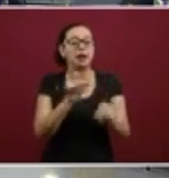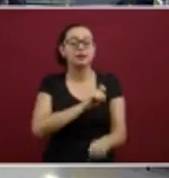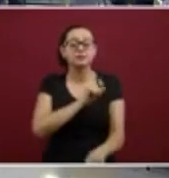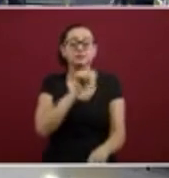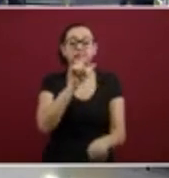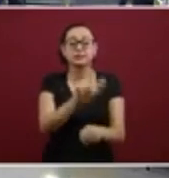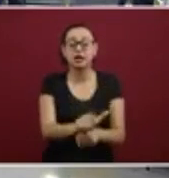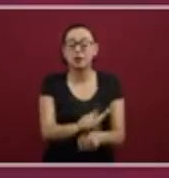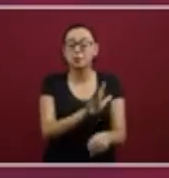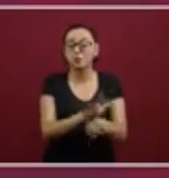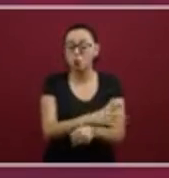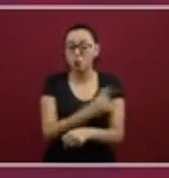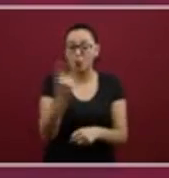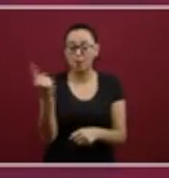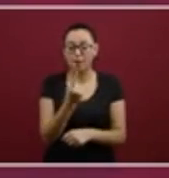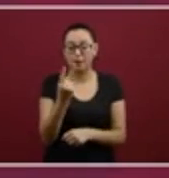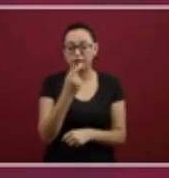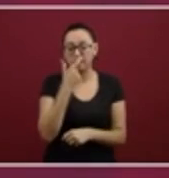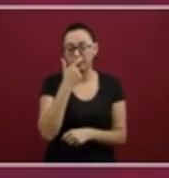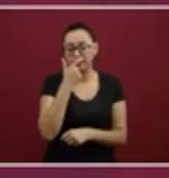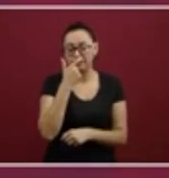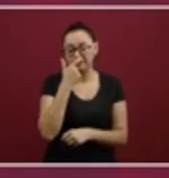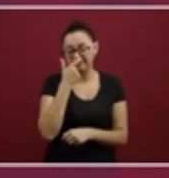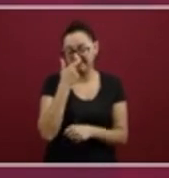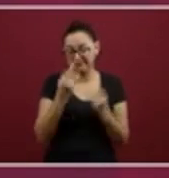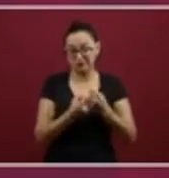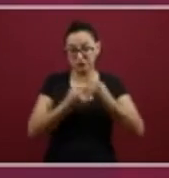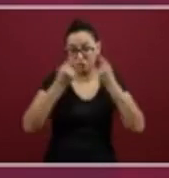especial. Ahí, además,